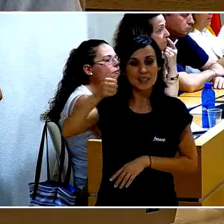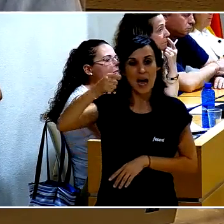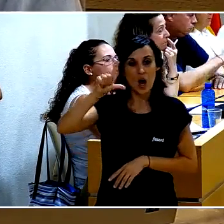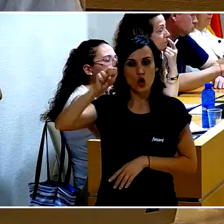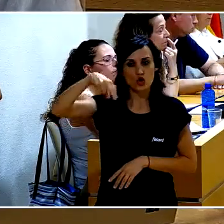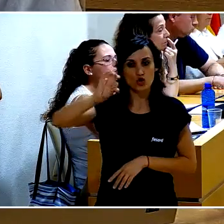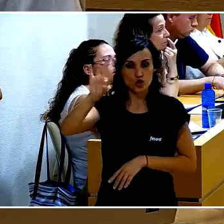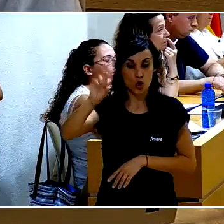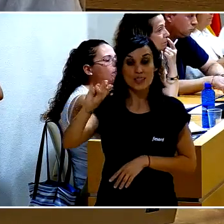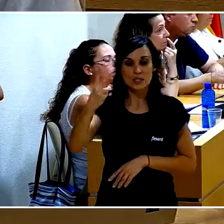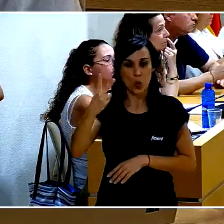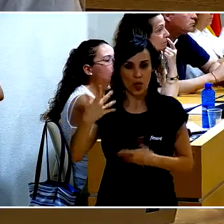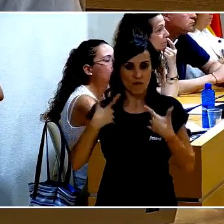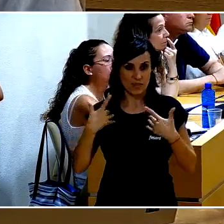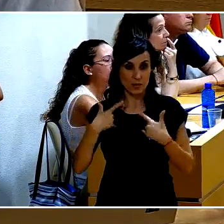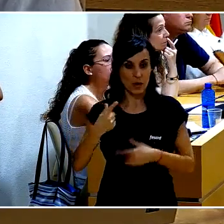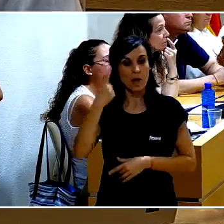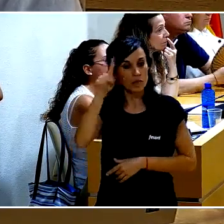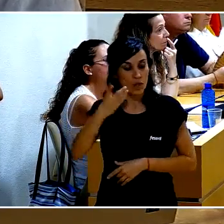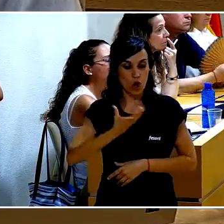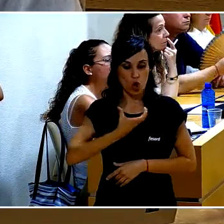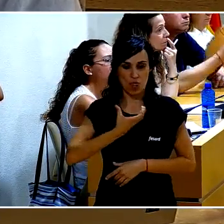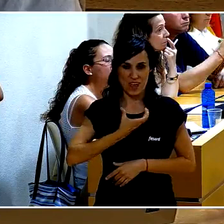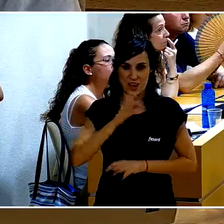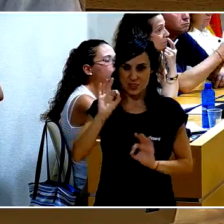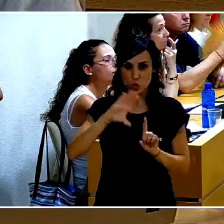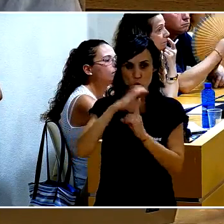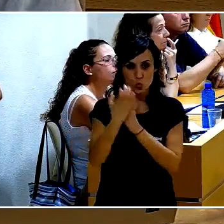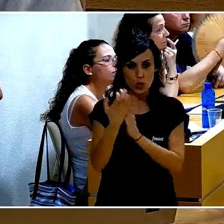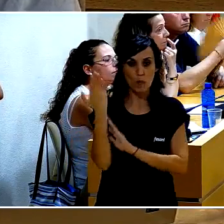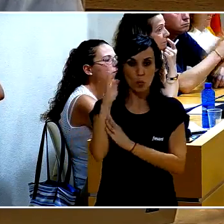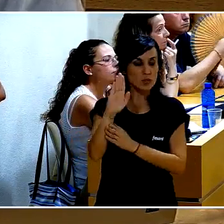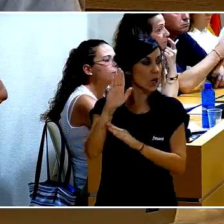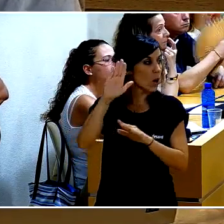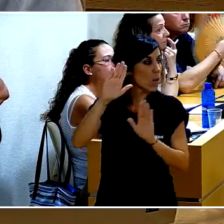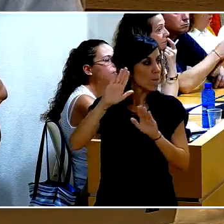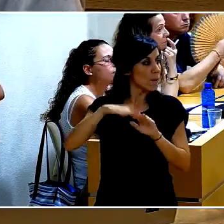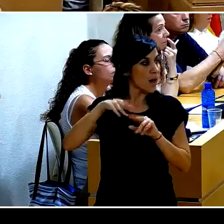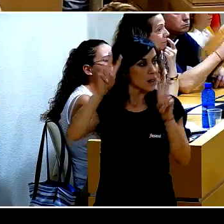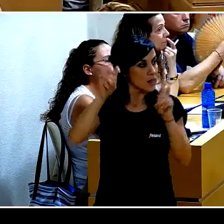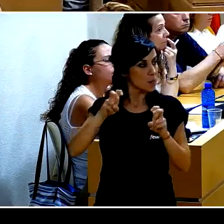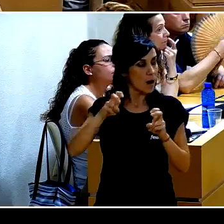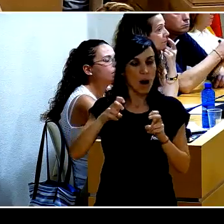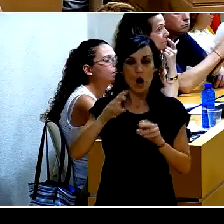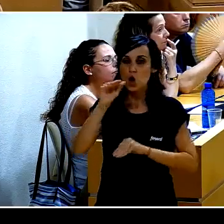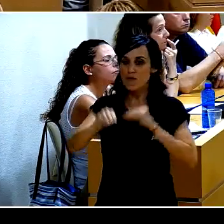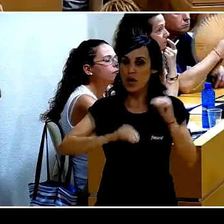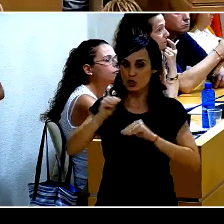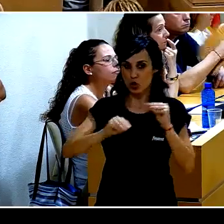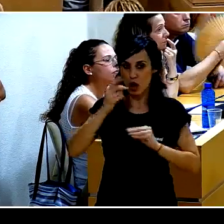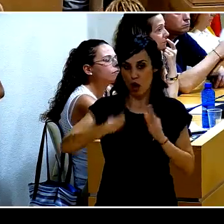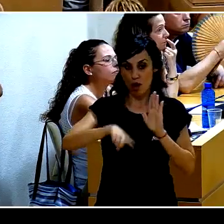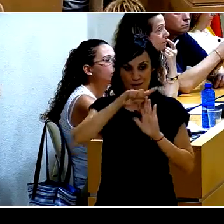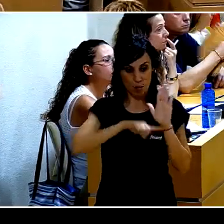víctima, que me consta que el concejal anterior de Cultura la propuso para figurar también en esta convocatoria del premio